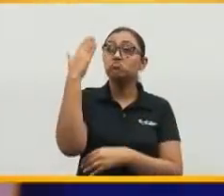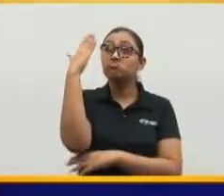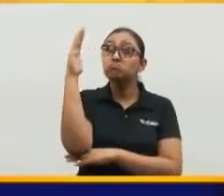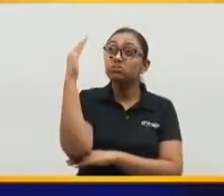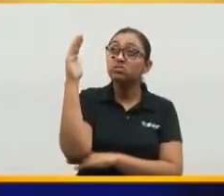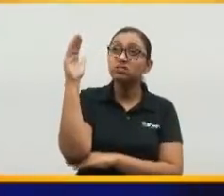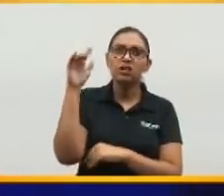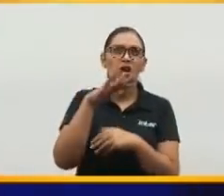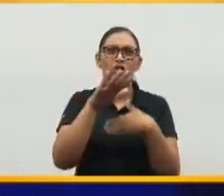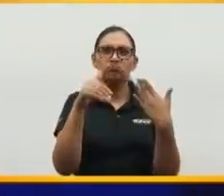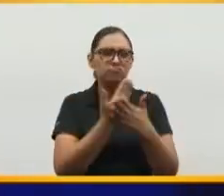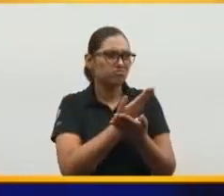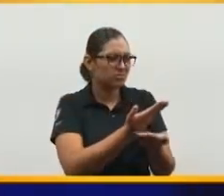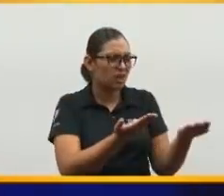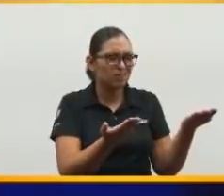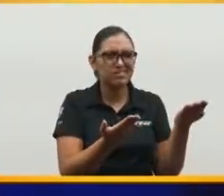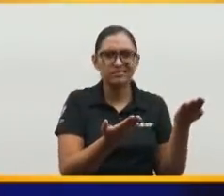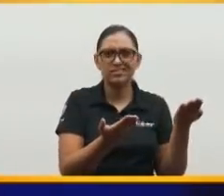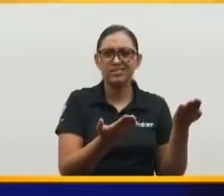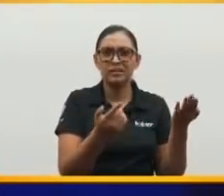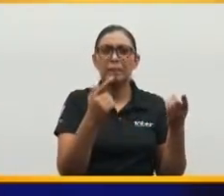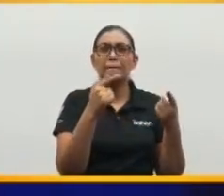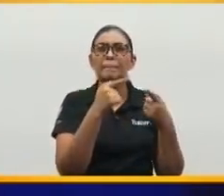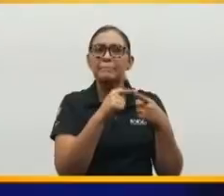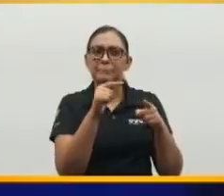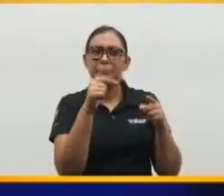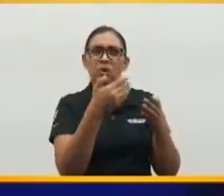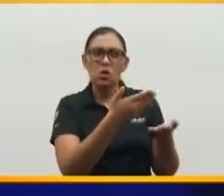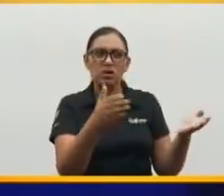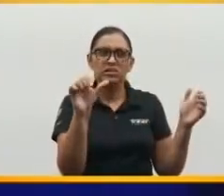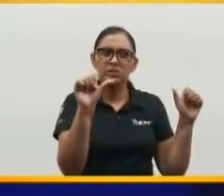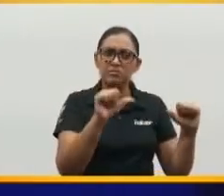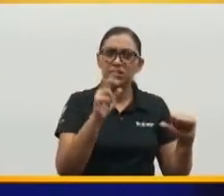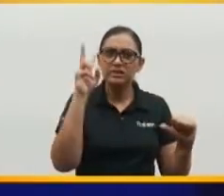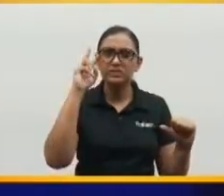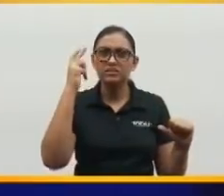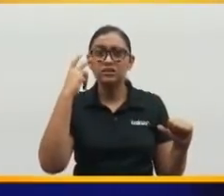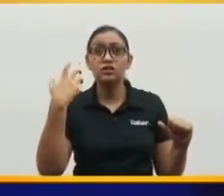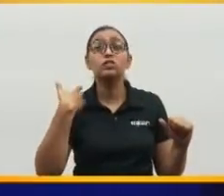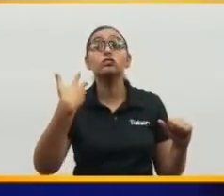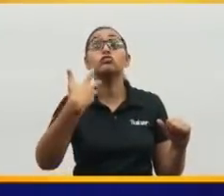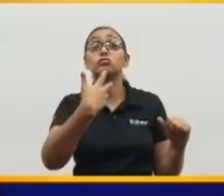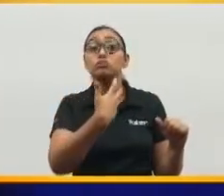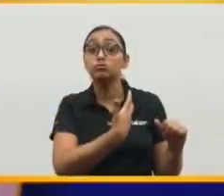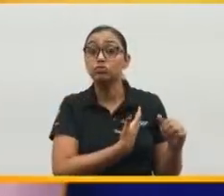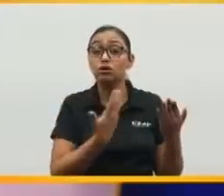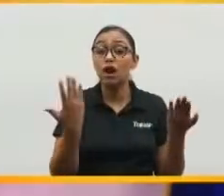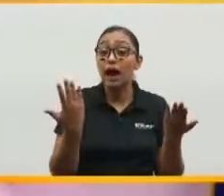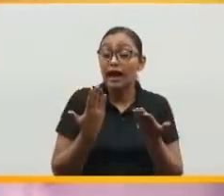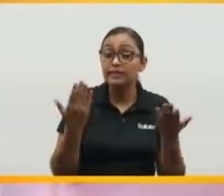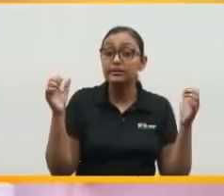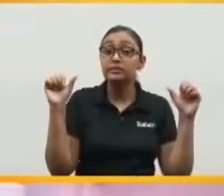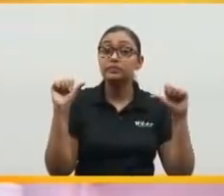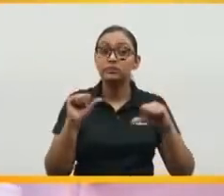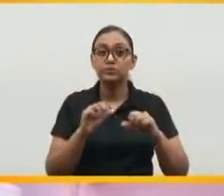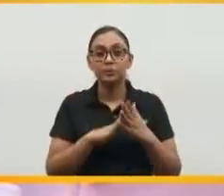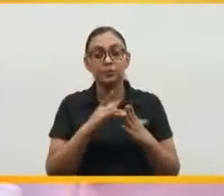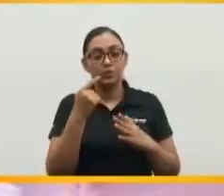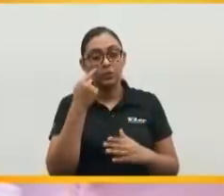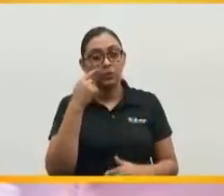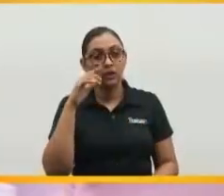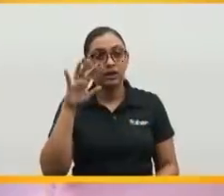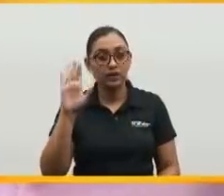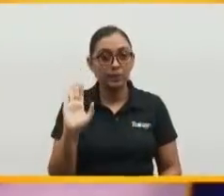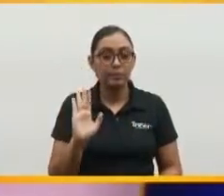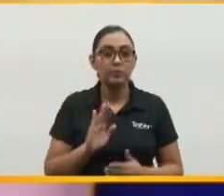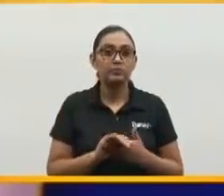las cosas que suceden son fruto de lo que nosotros hemos sembrado. Un principio de la naturaleza y